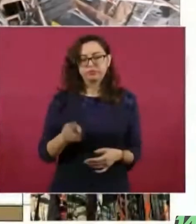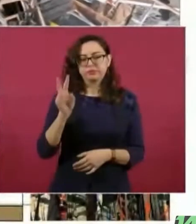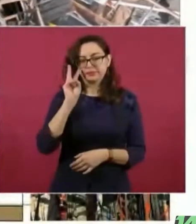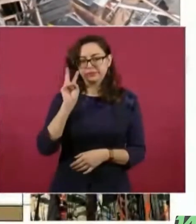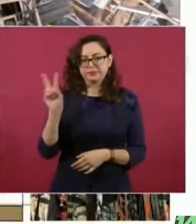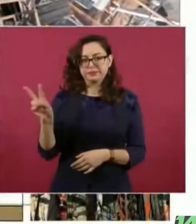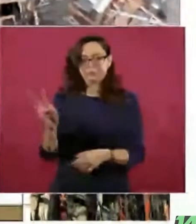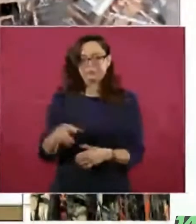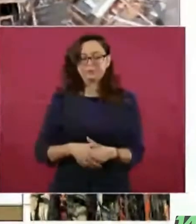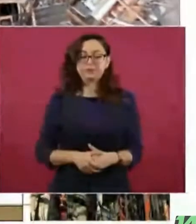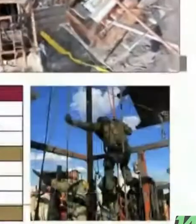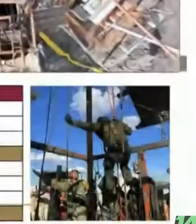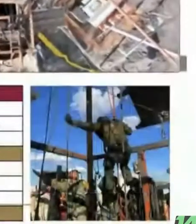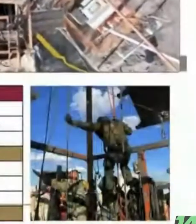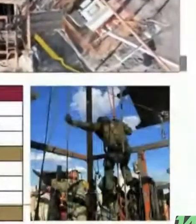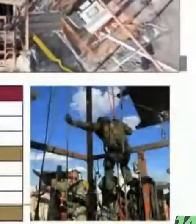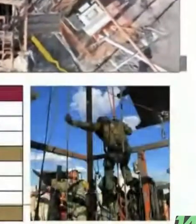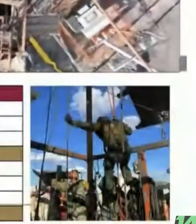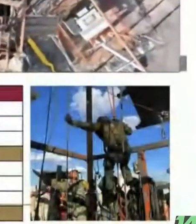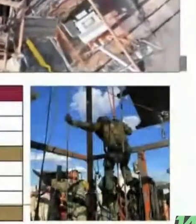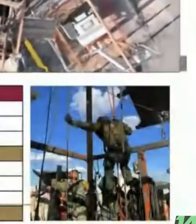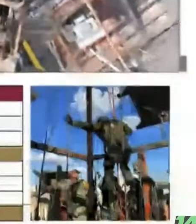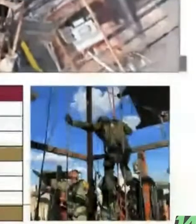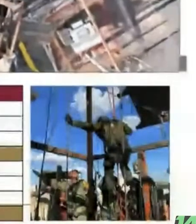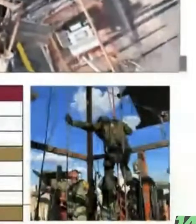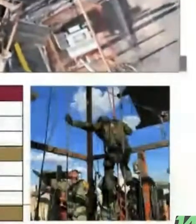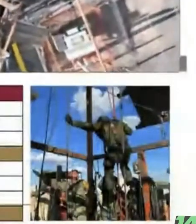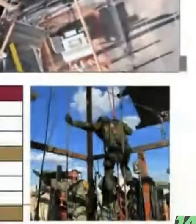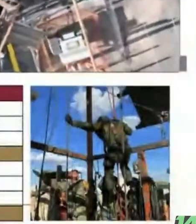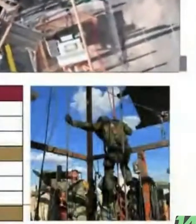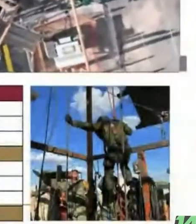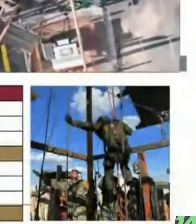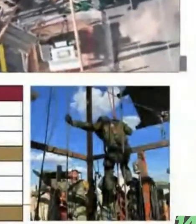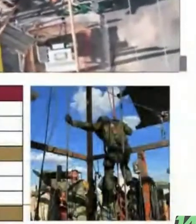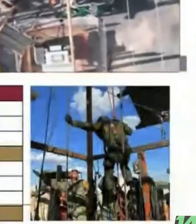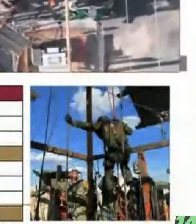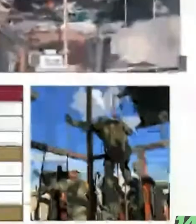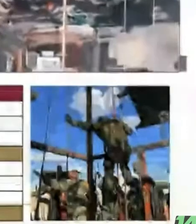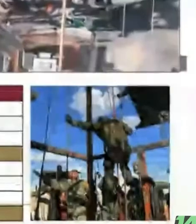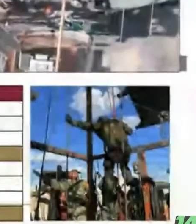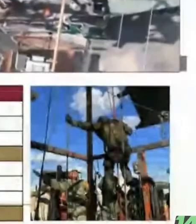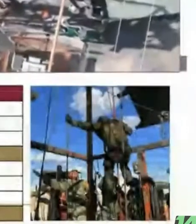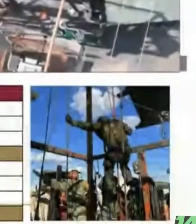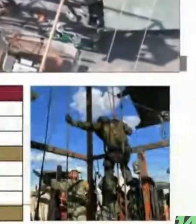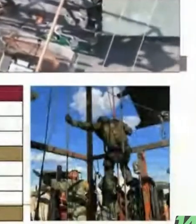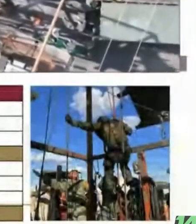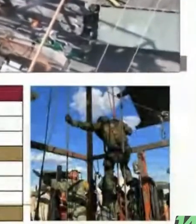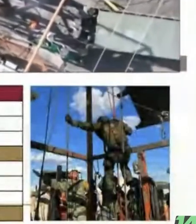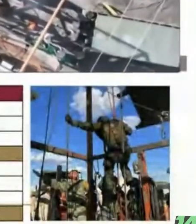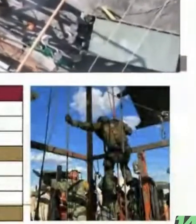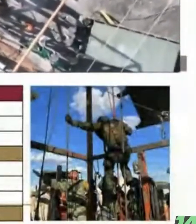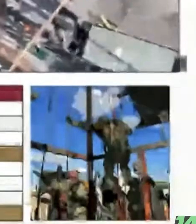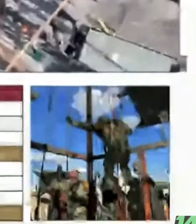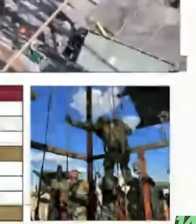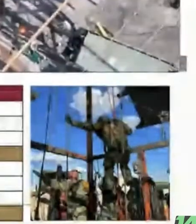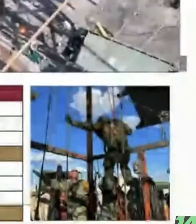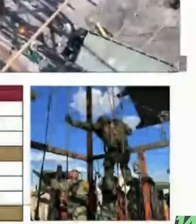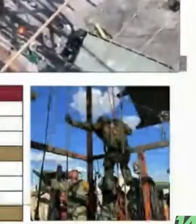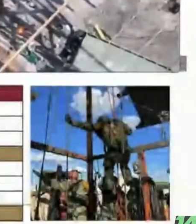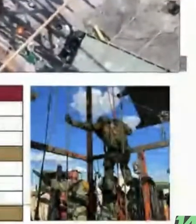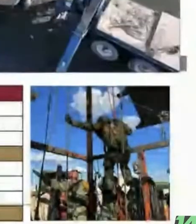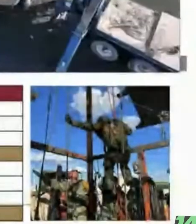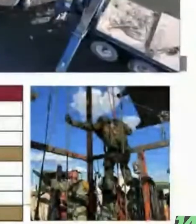excrecencia nos va a dar los niveles han bajado de una manera extraordinaria por abajo de los 9